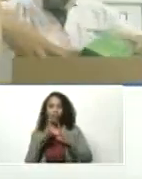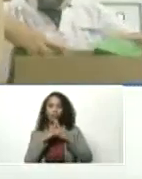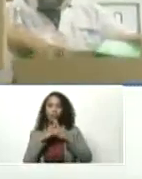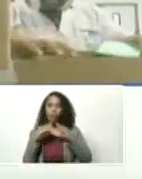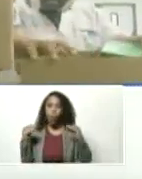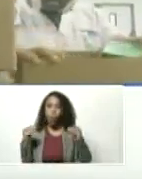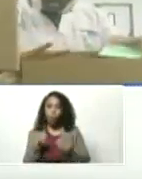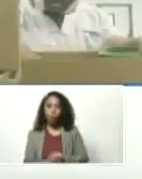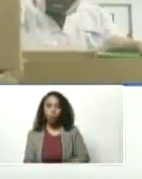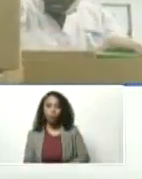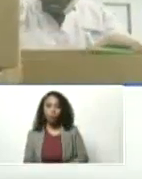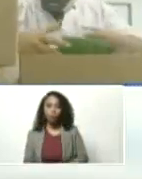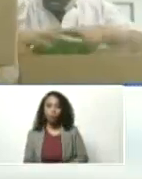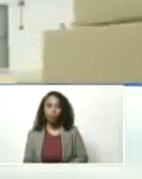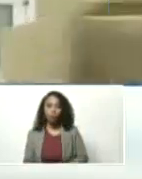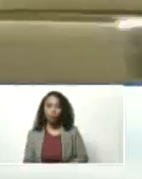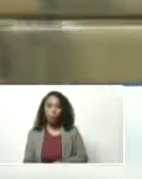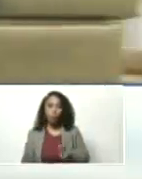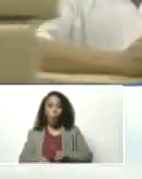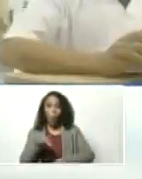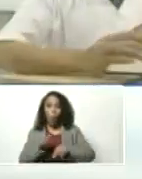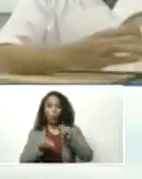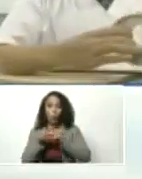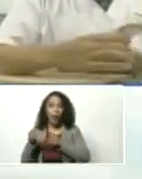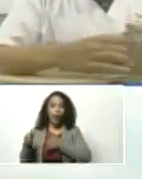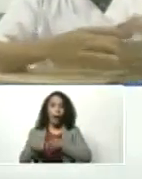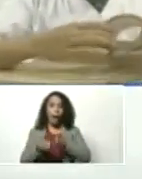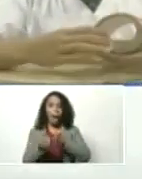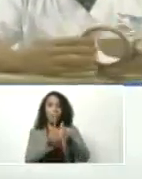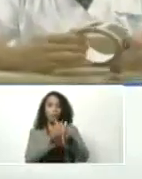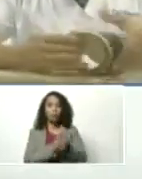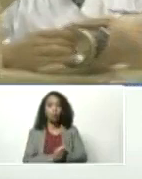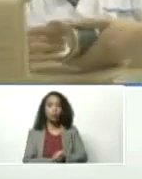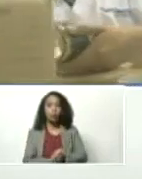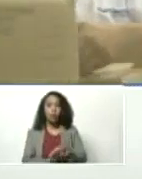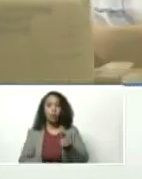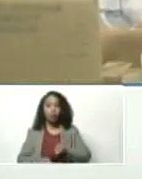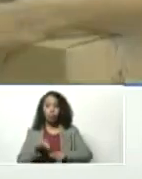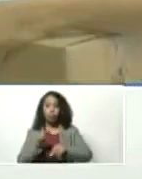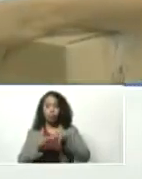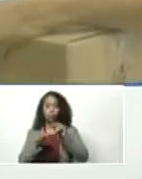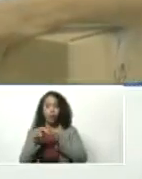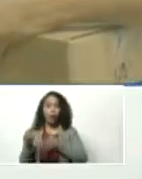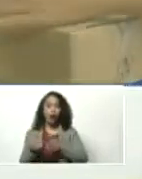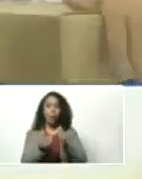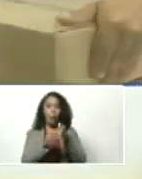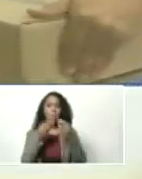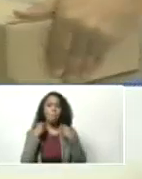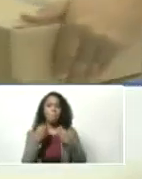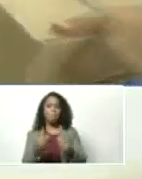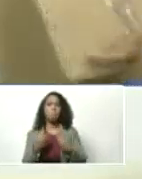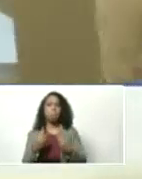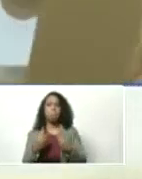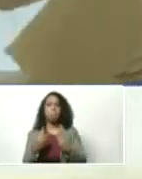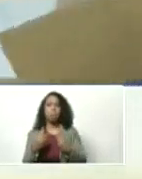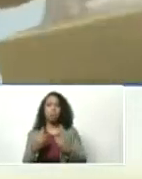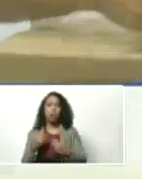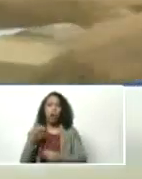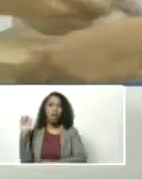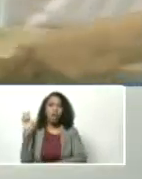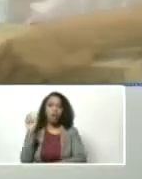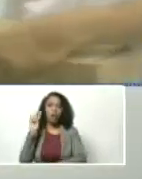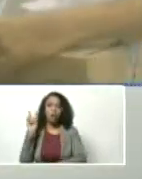todos. Construir el caminito, construir la ruta para que